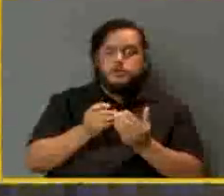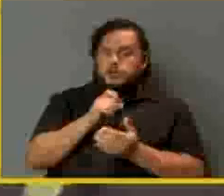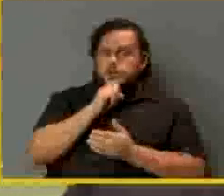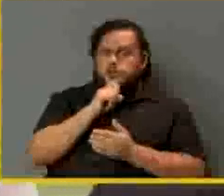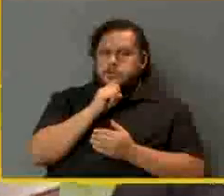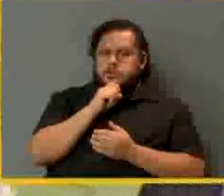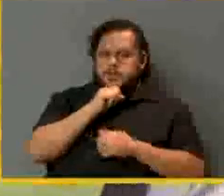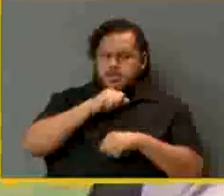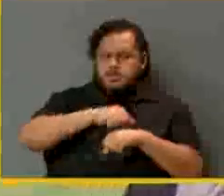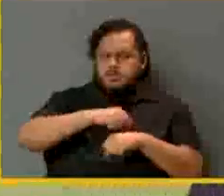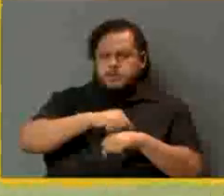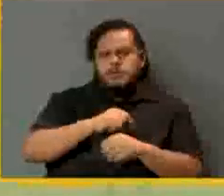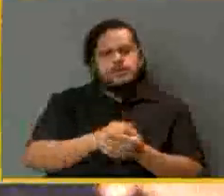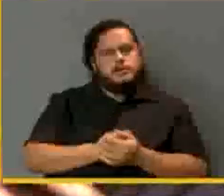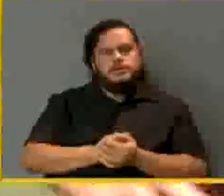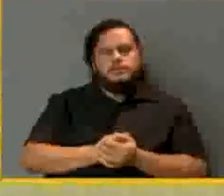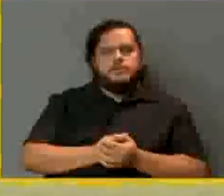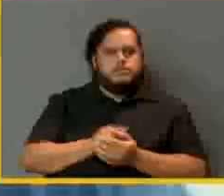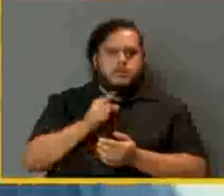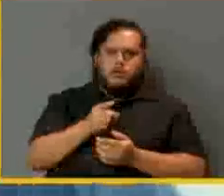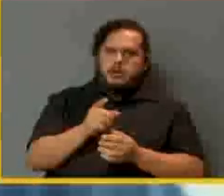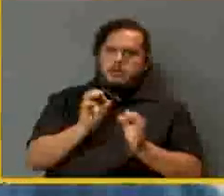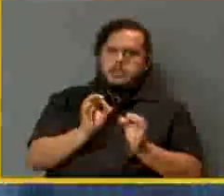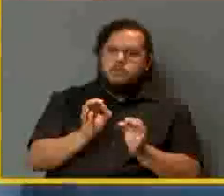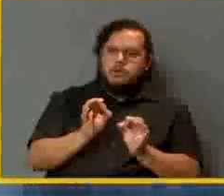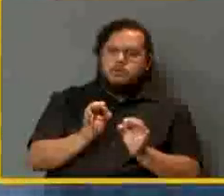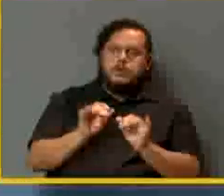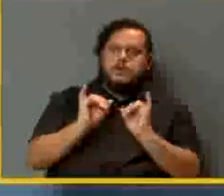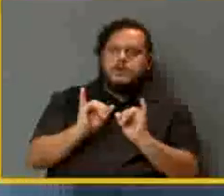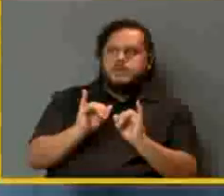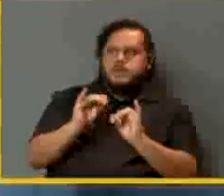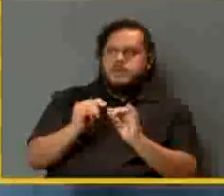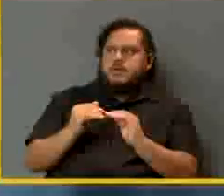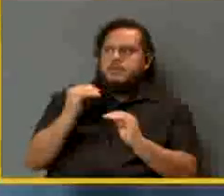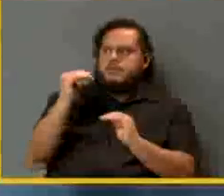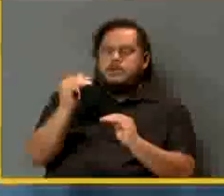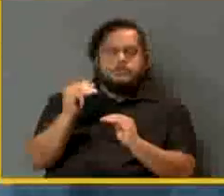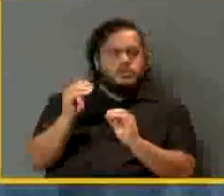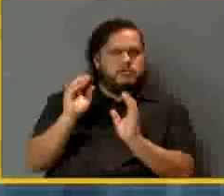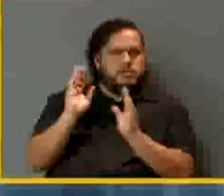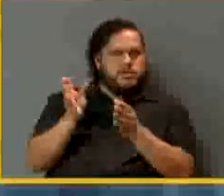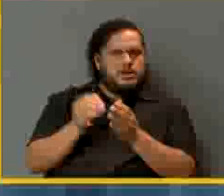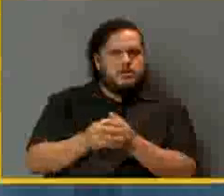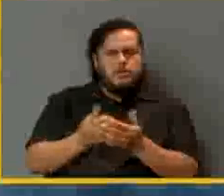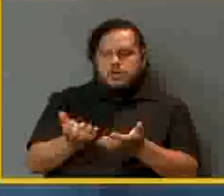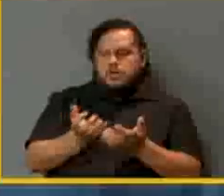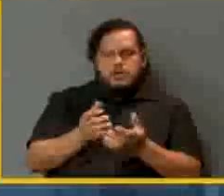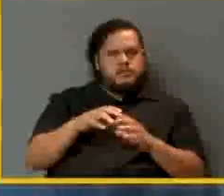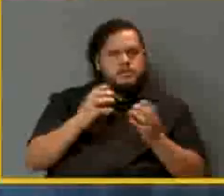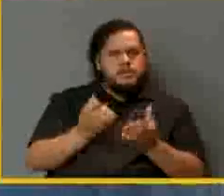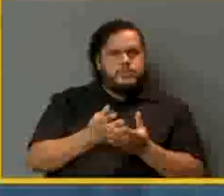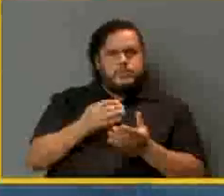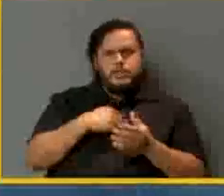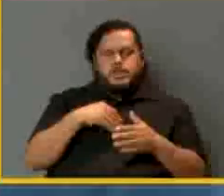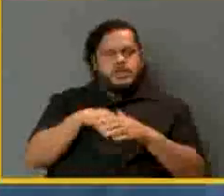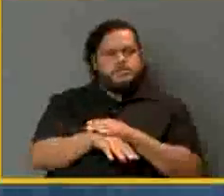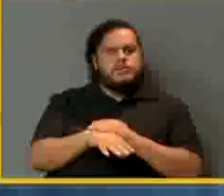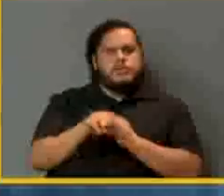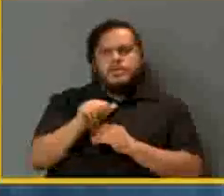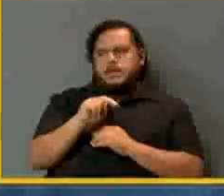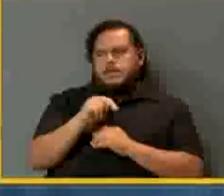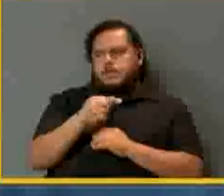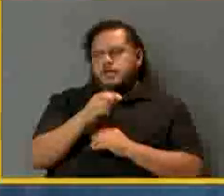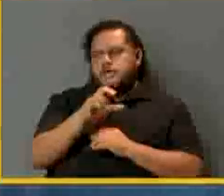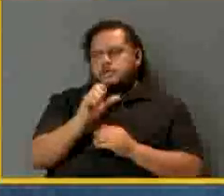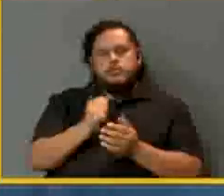costado consolidarse. Pero él era tan bueno que se quedaba allá arriba tirado, agarraba la pelota, ¡pum!, y la metía al ángulo.